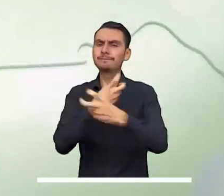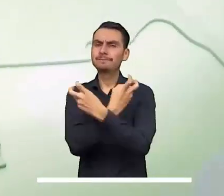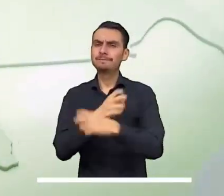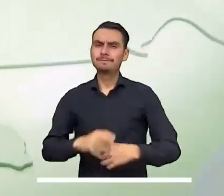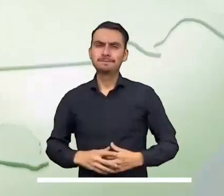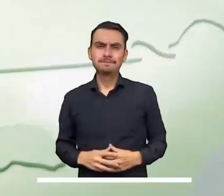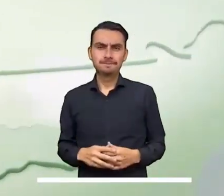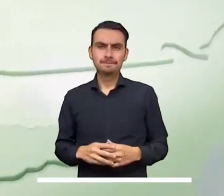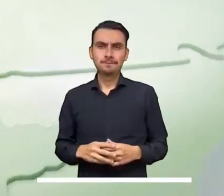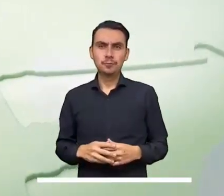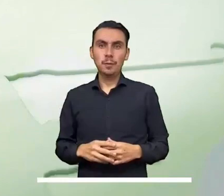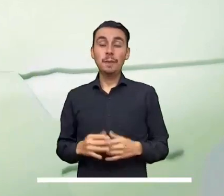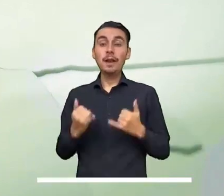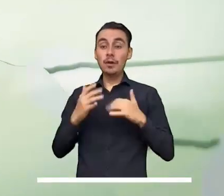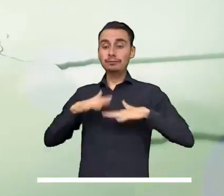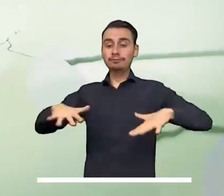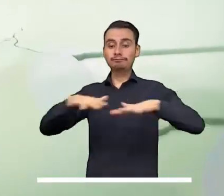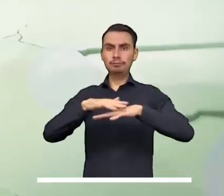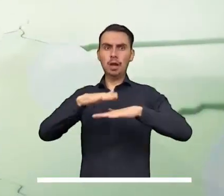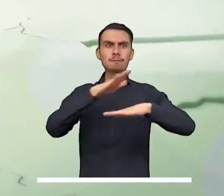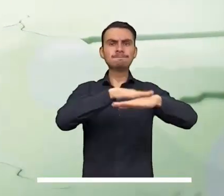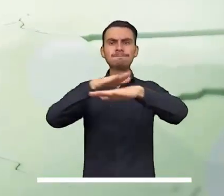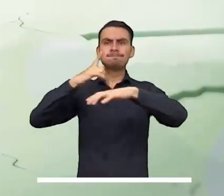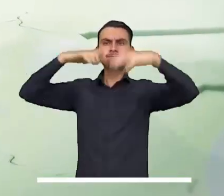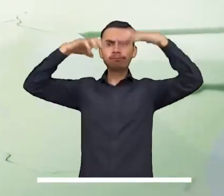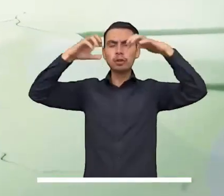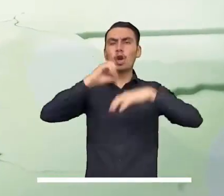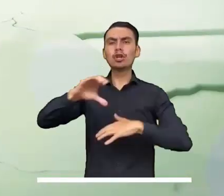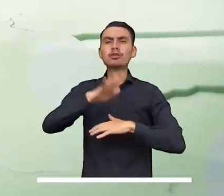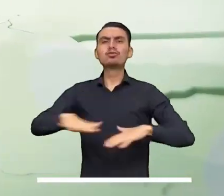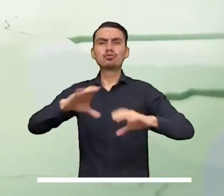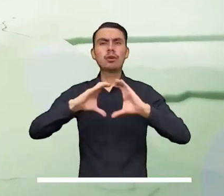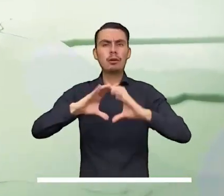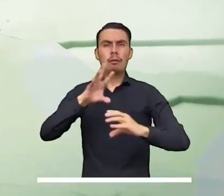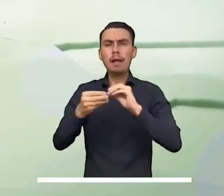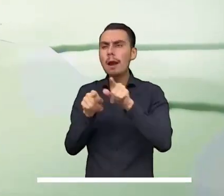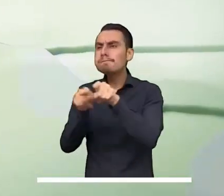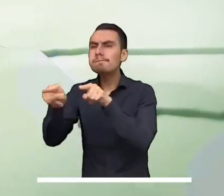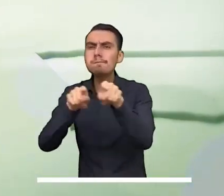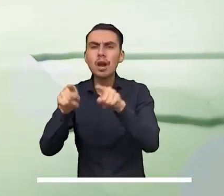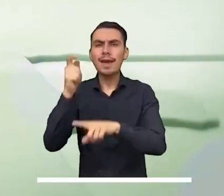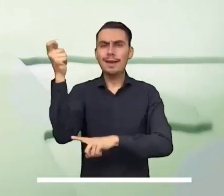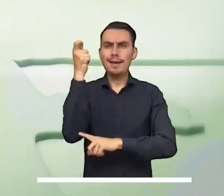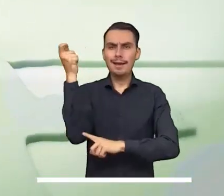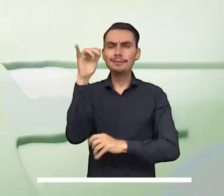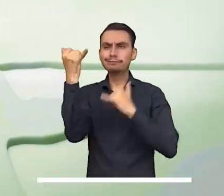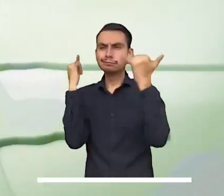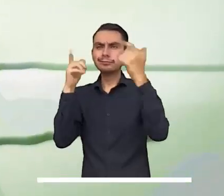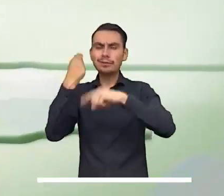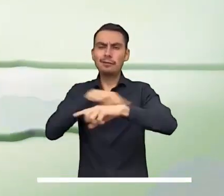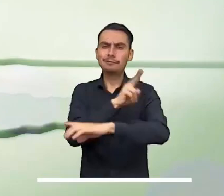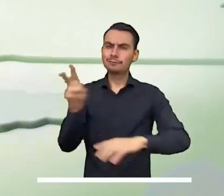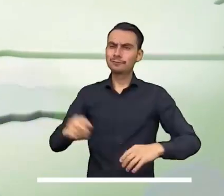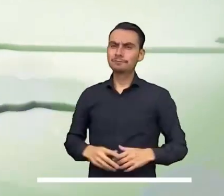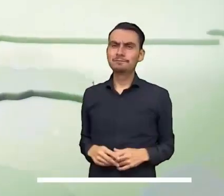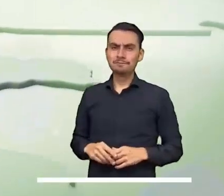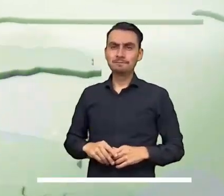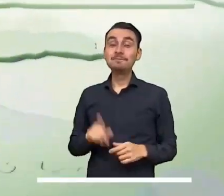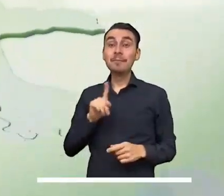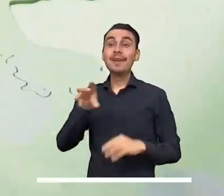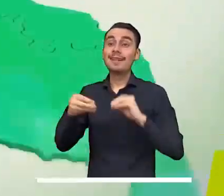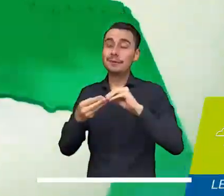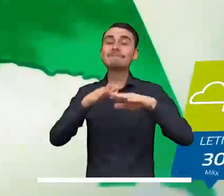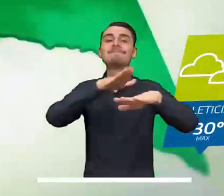Huila. Las aguas de la Orinoquía se concentrarían en el occidente de Arauca y en zonas de Casanare, Meta y Vichada,